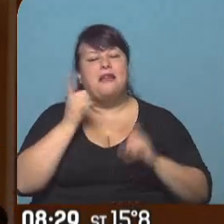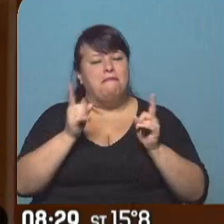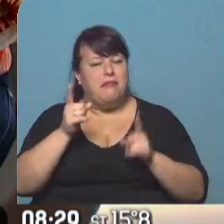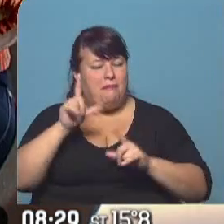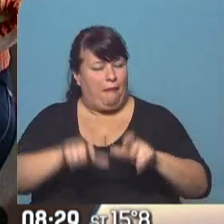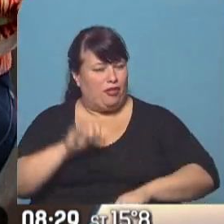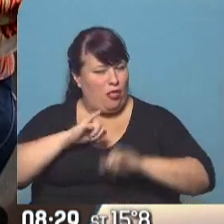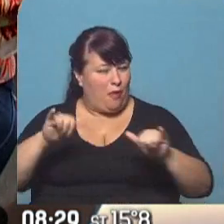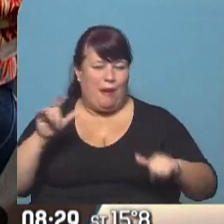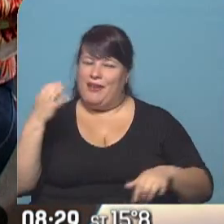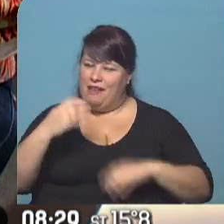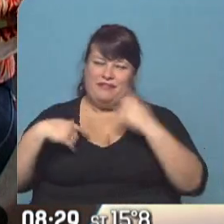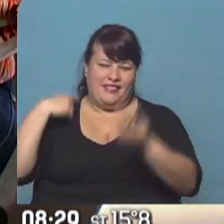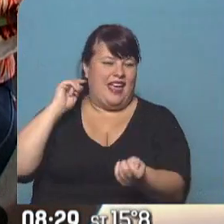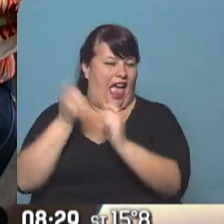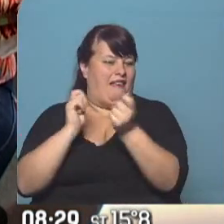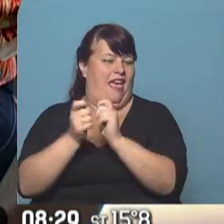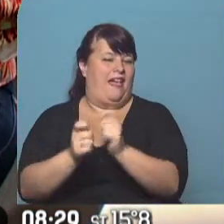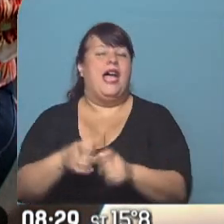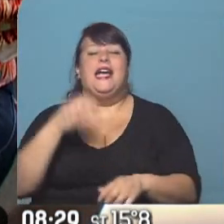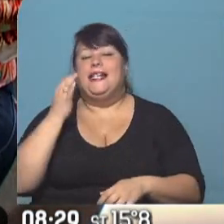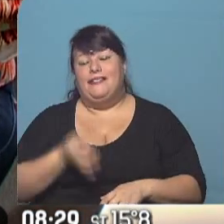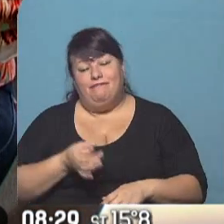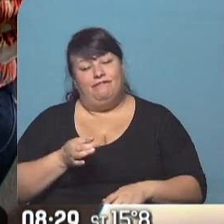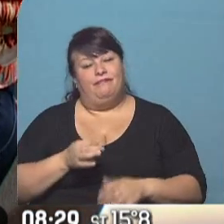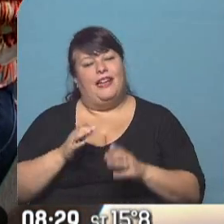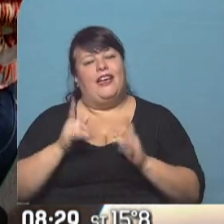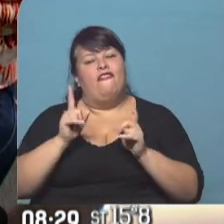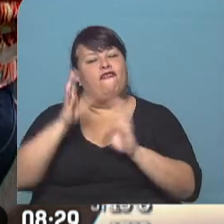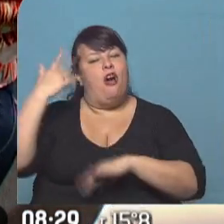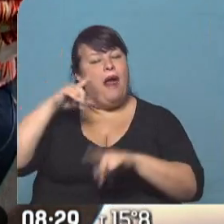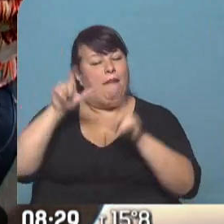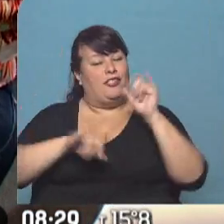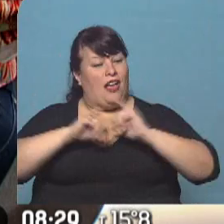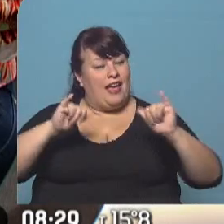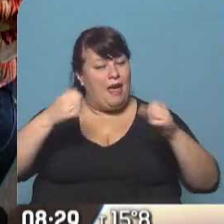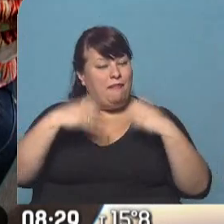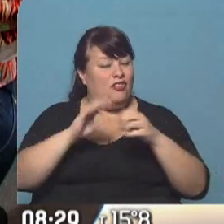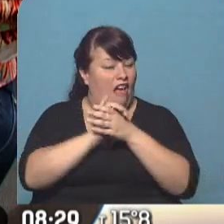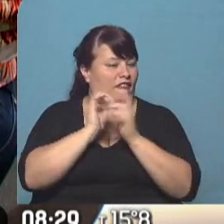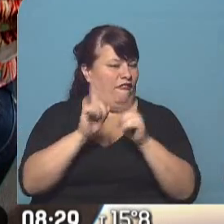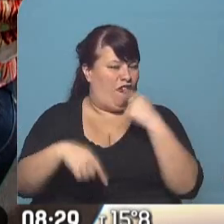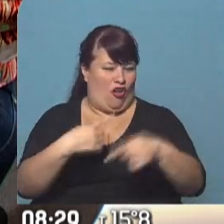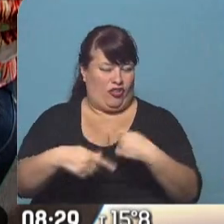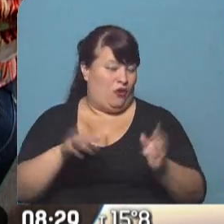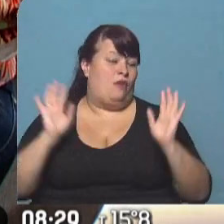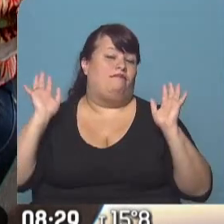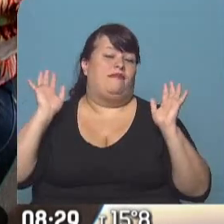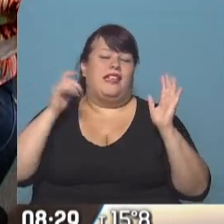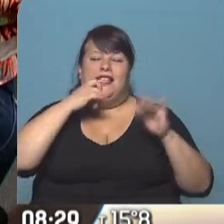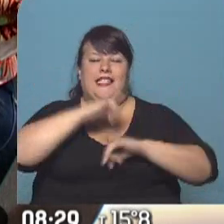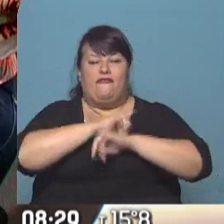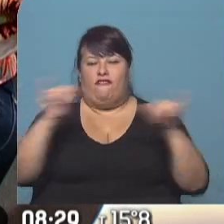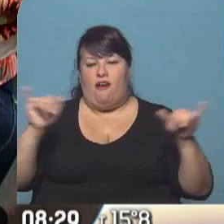mismos publicistas pero han ido cambiando pero evidentemente los libritos de aquel publicista que comenzó con alfonsín continúan o por lo menos a la hora de